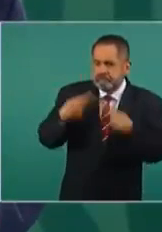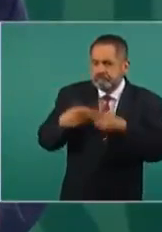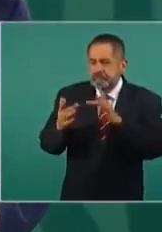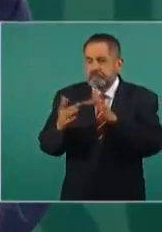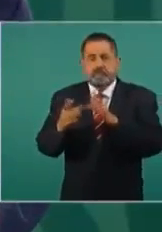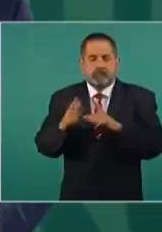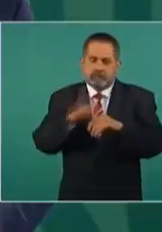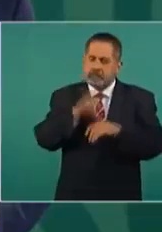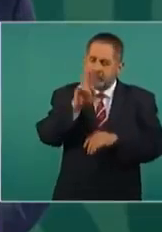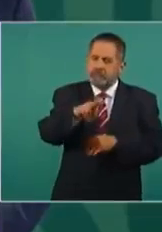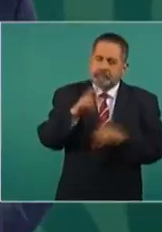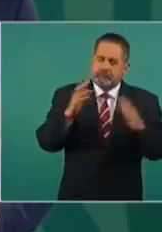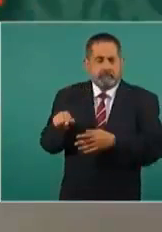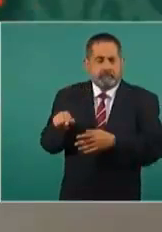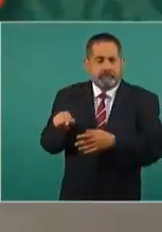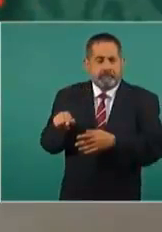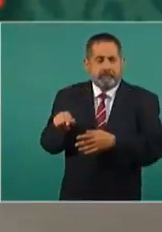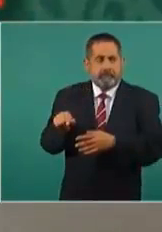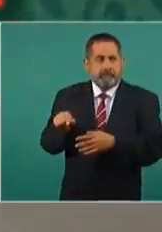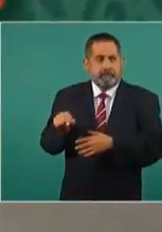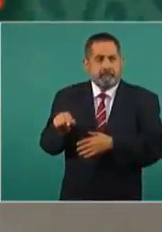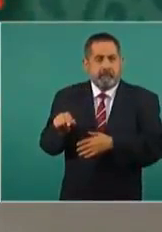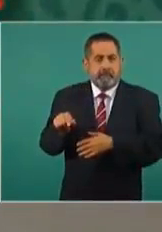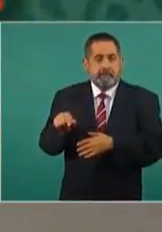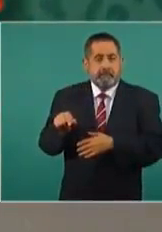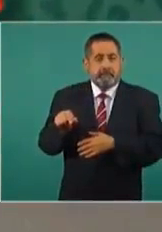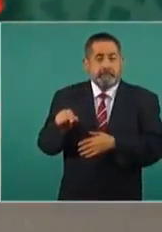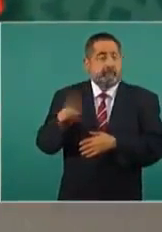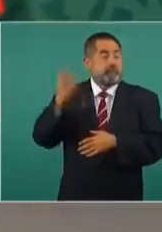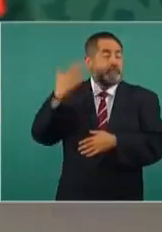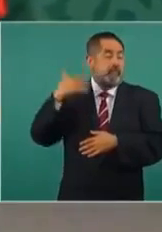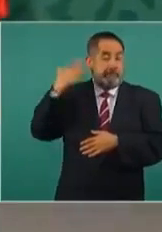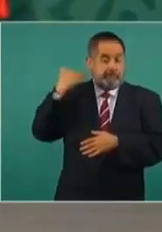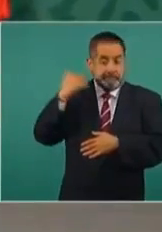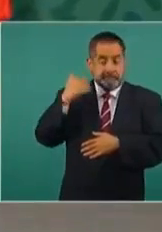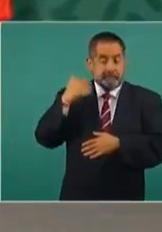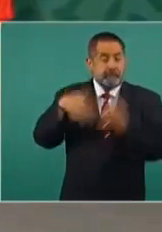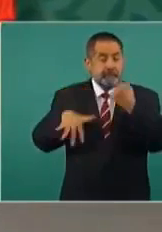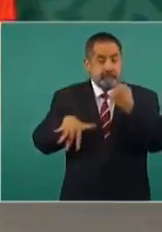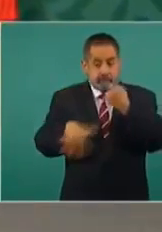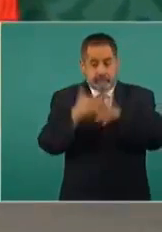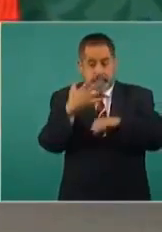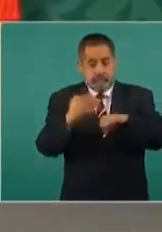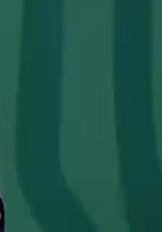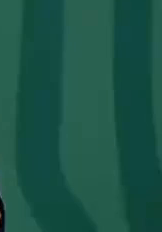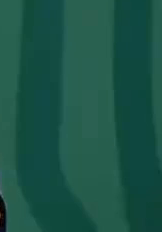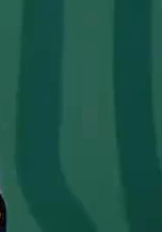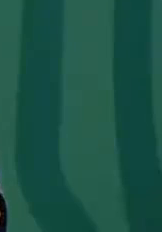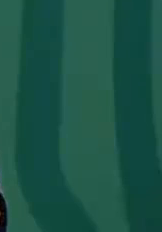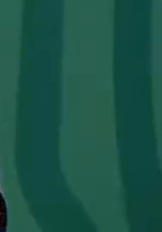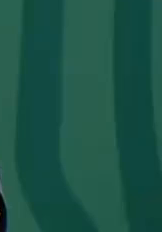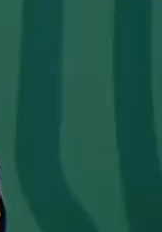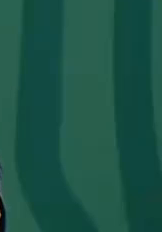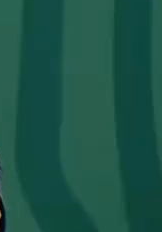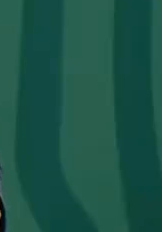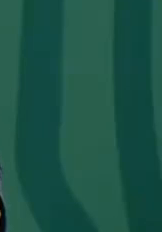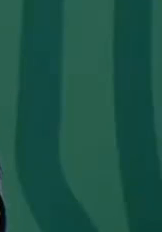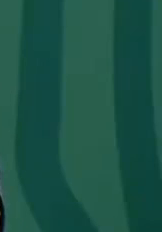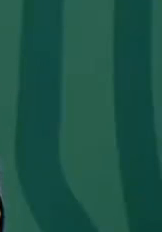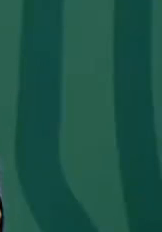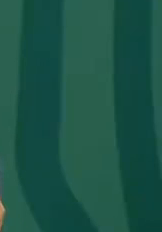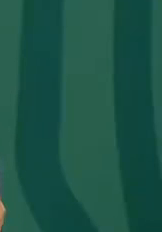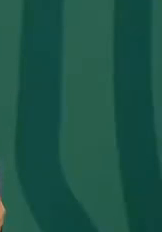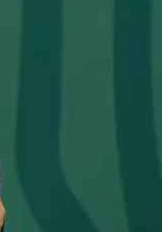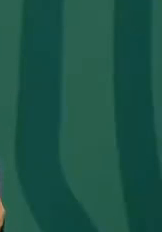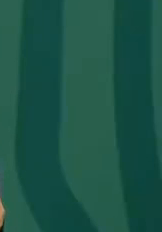la asociación presidencial, Claudio Sheba, Ebrard, Monreal, entre otros, ha llevado a que las sutiles patadas por debajo de